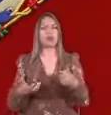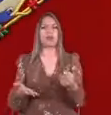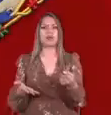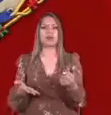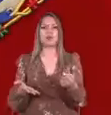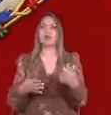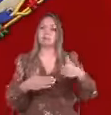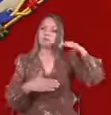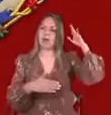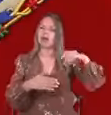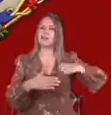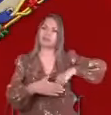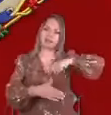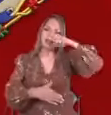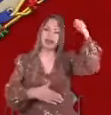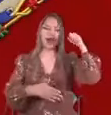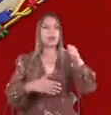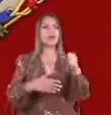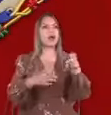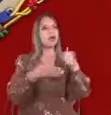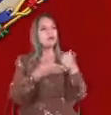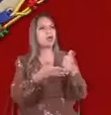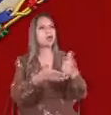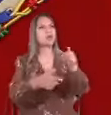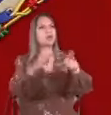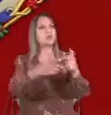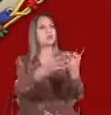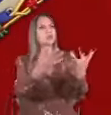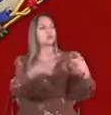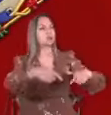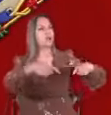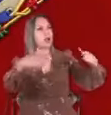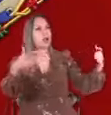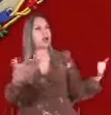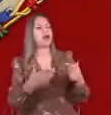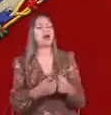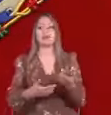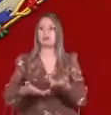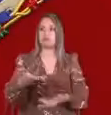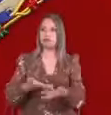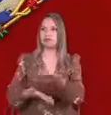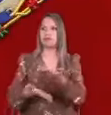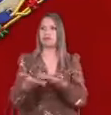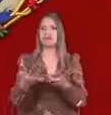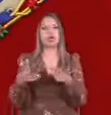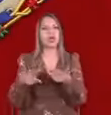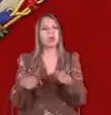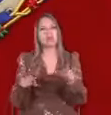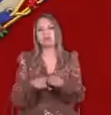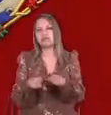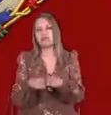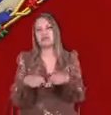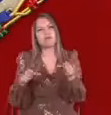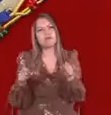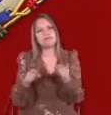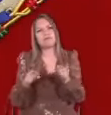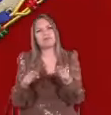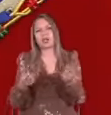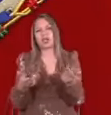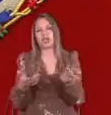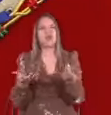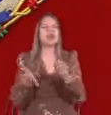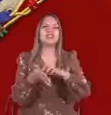mayorías. Una política que no es capaz de ilusionar, de abrir espacio de lo posible, se vuelve una fría maquinaria burocrática al servicio de